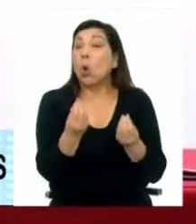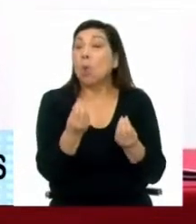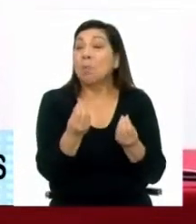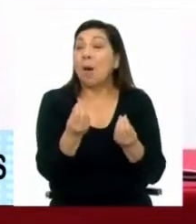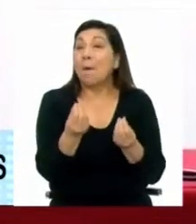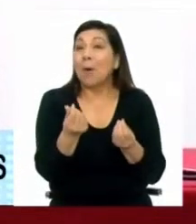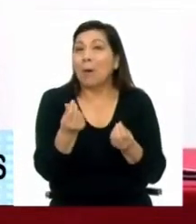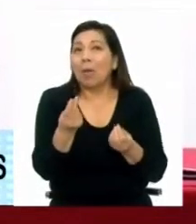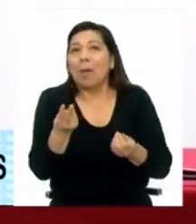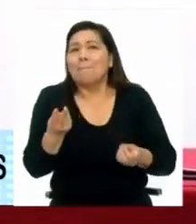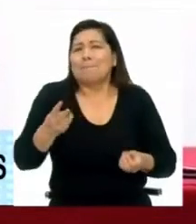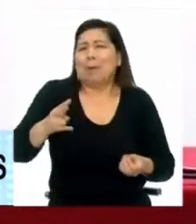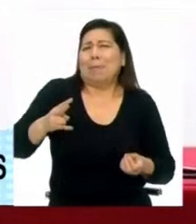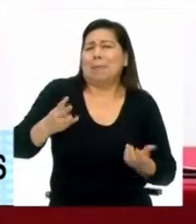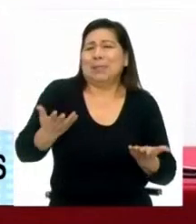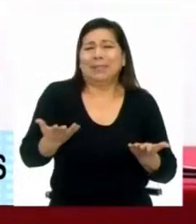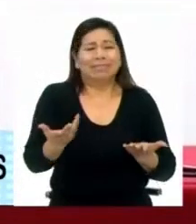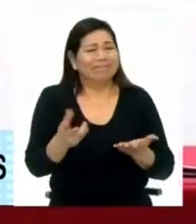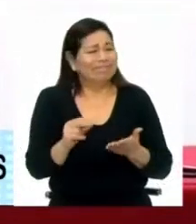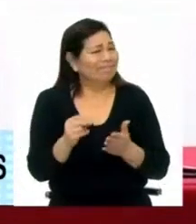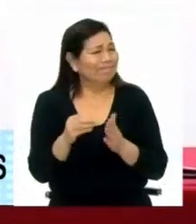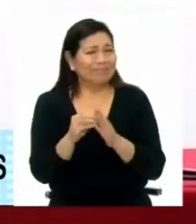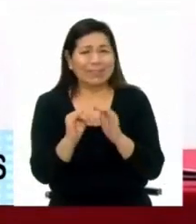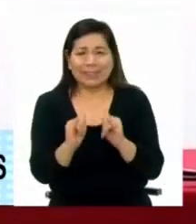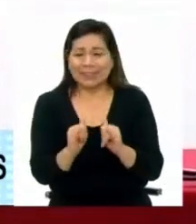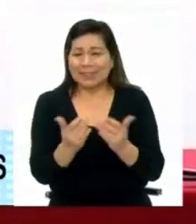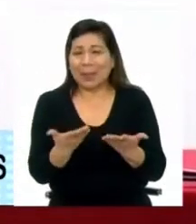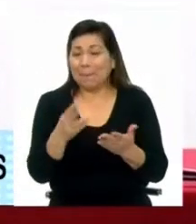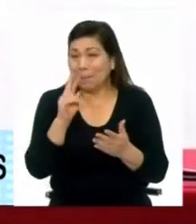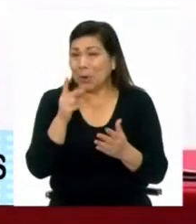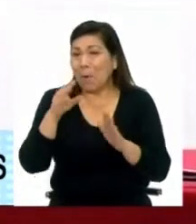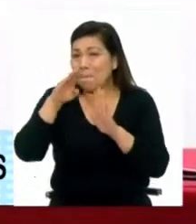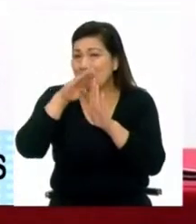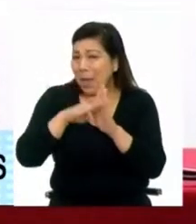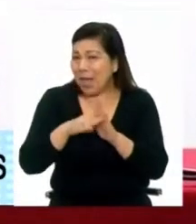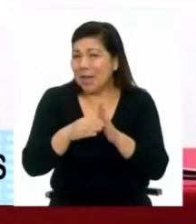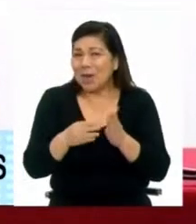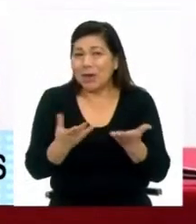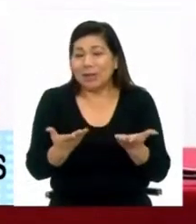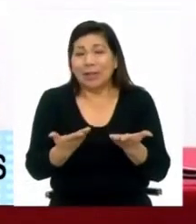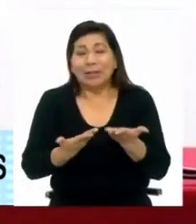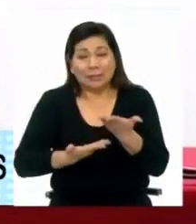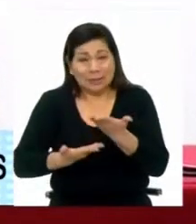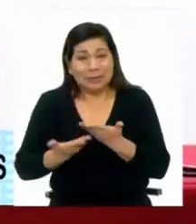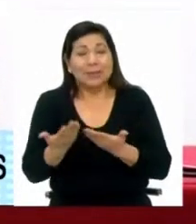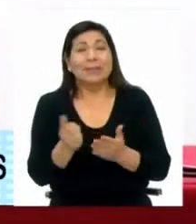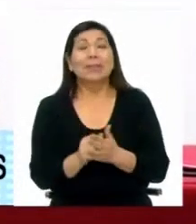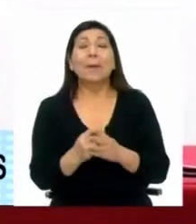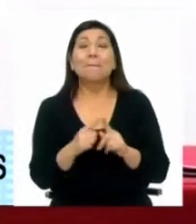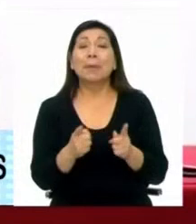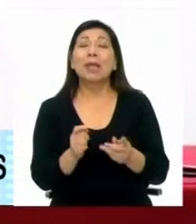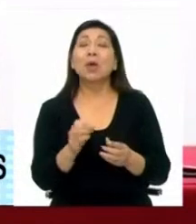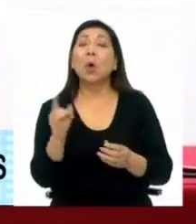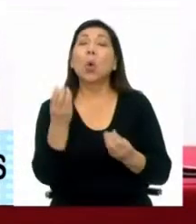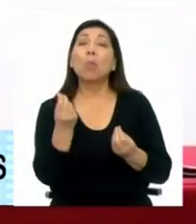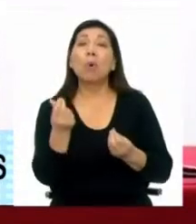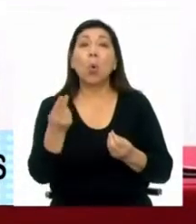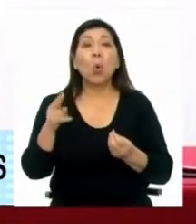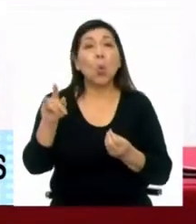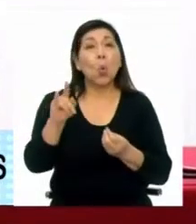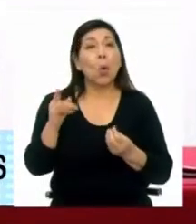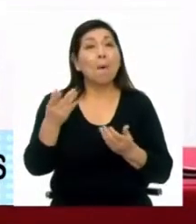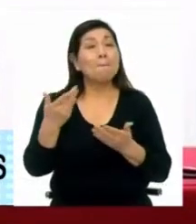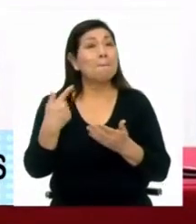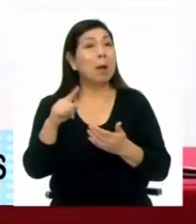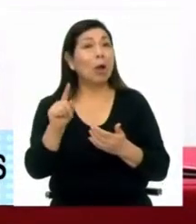precio subvaluado, de tal manera que el precio que registra en el Perú es menor al real, y transfiere de esa manera sus utilidades usualmente a